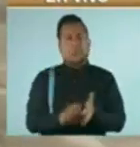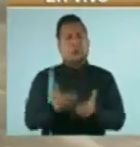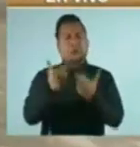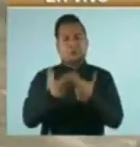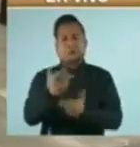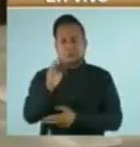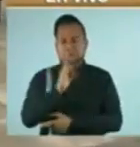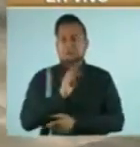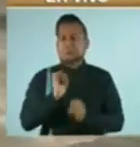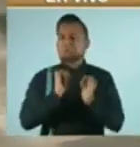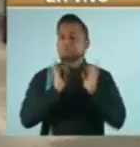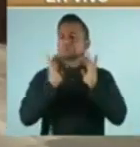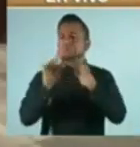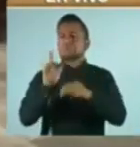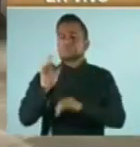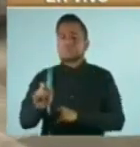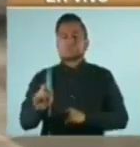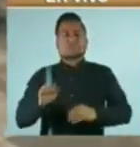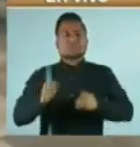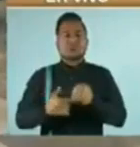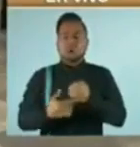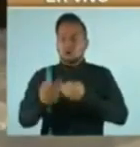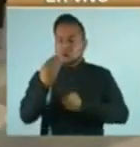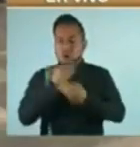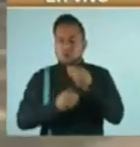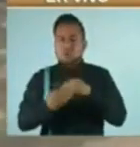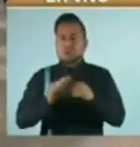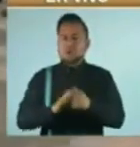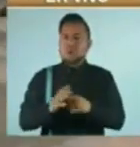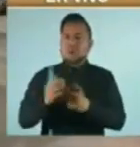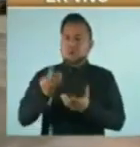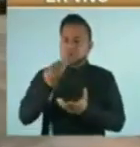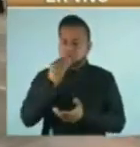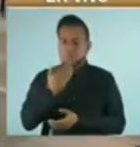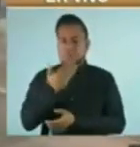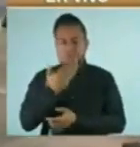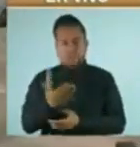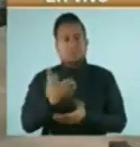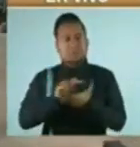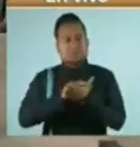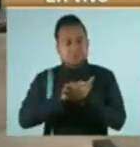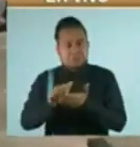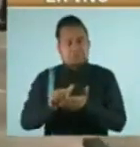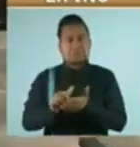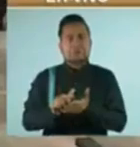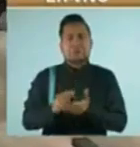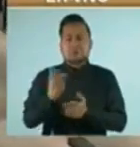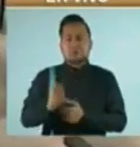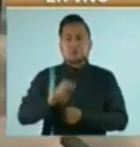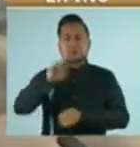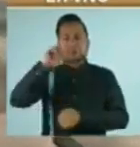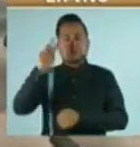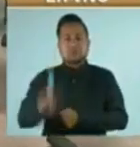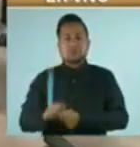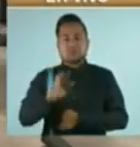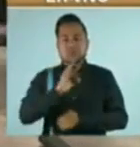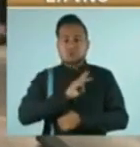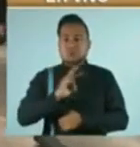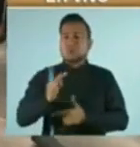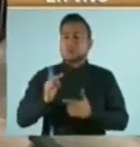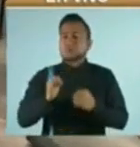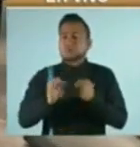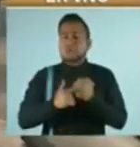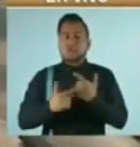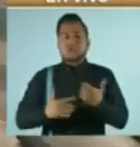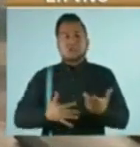puedes pues degustar, ¿no?, de un alimento sano, de un alimento que realmente te va a satisfacer y